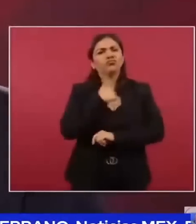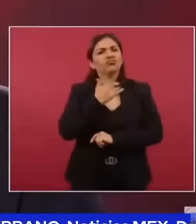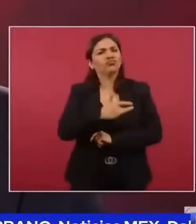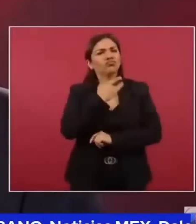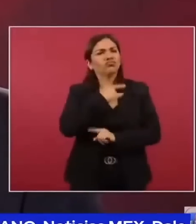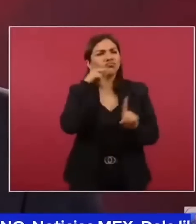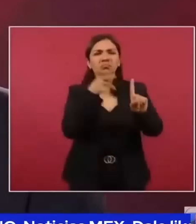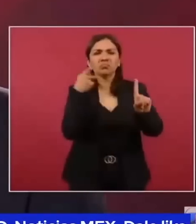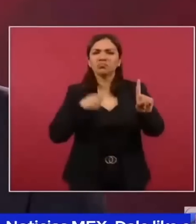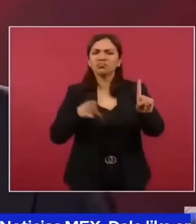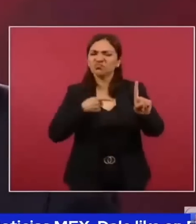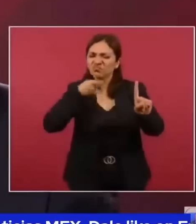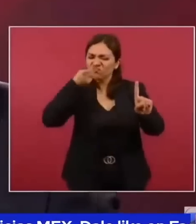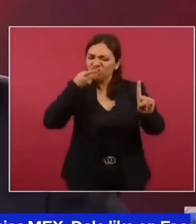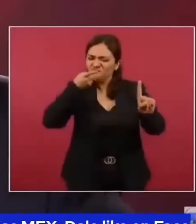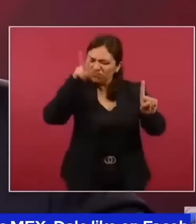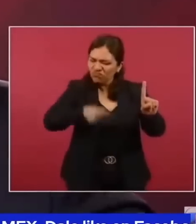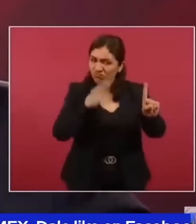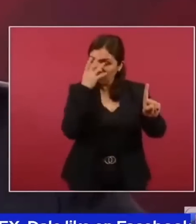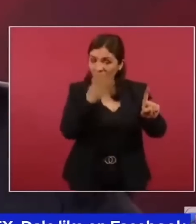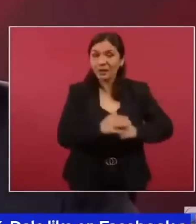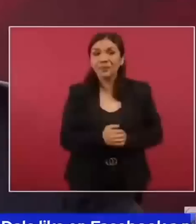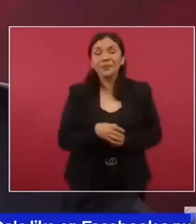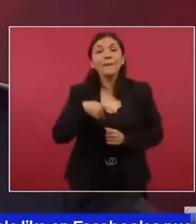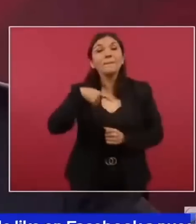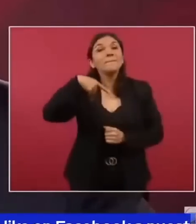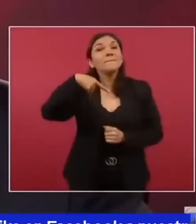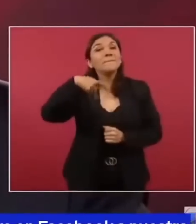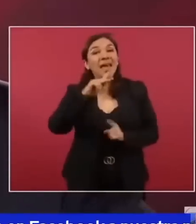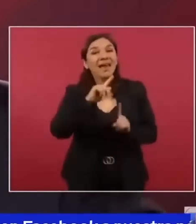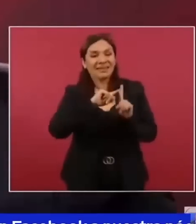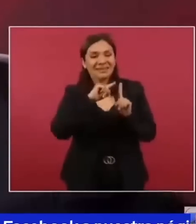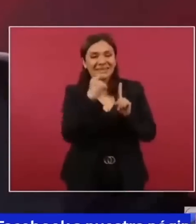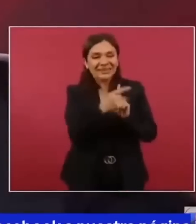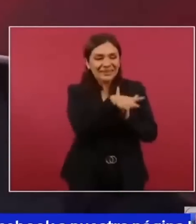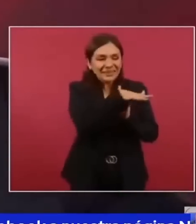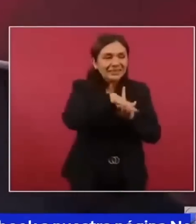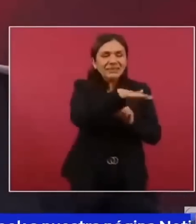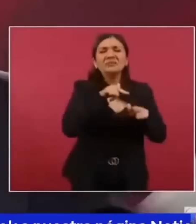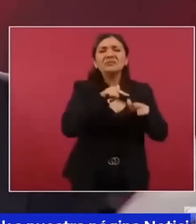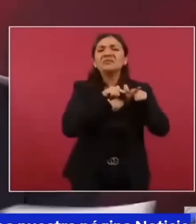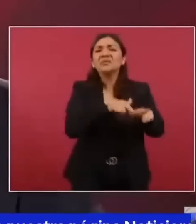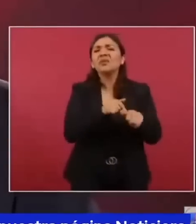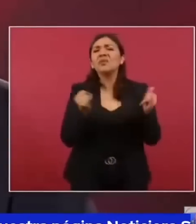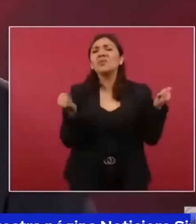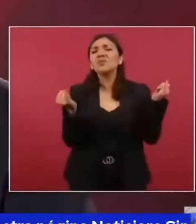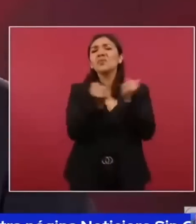sincero, pero los aparatos continúan igual.